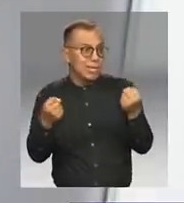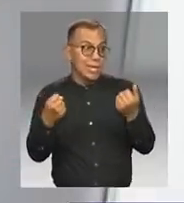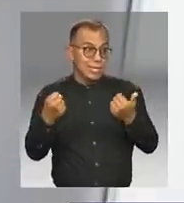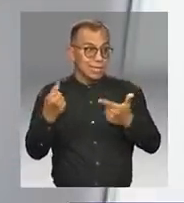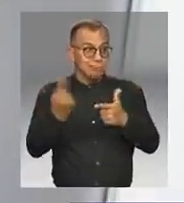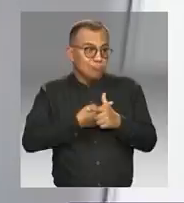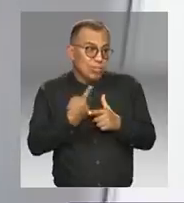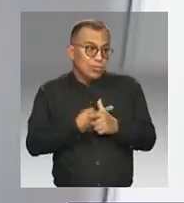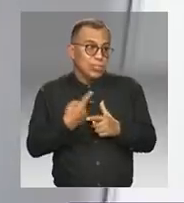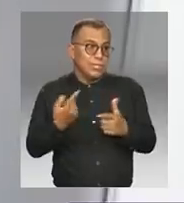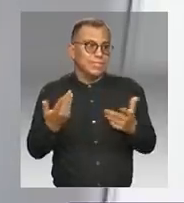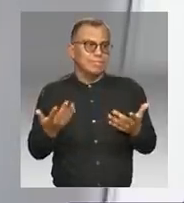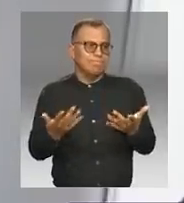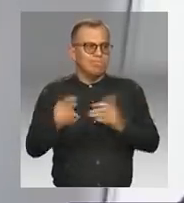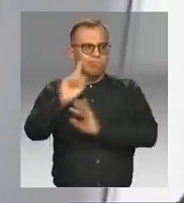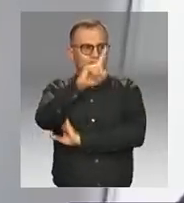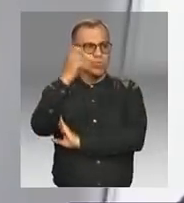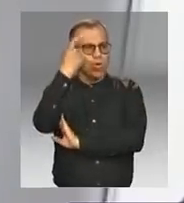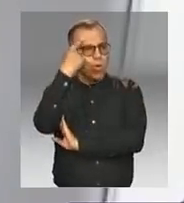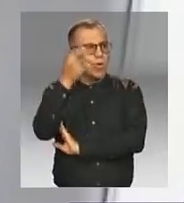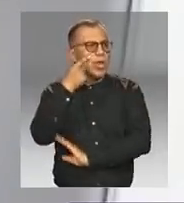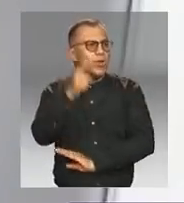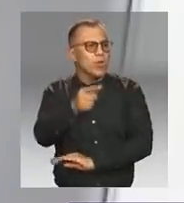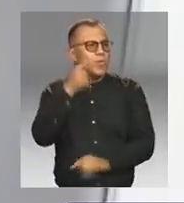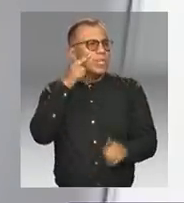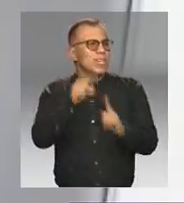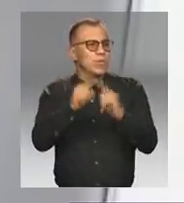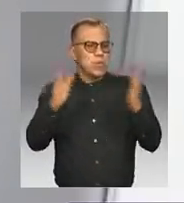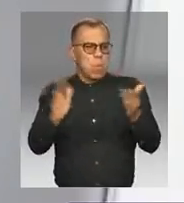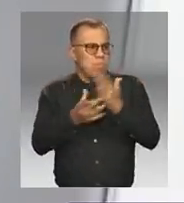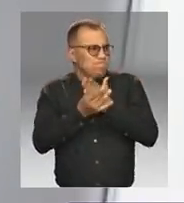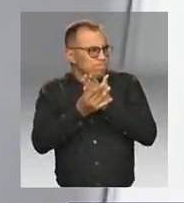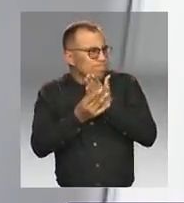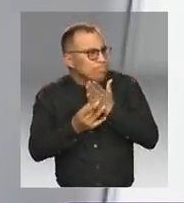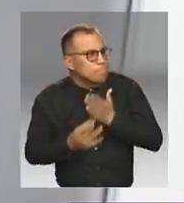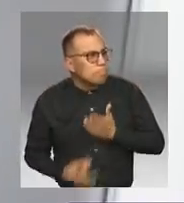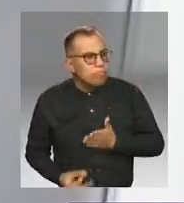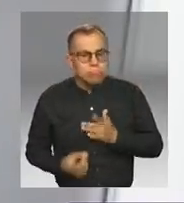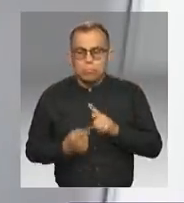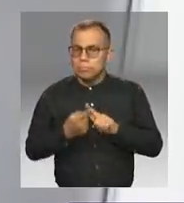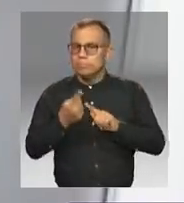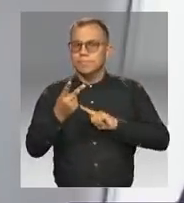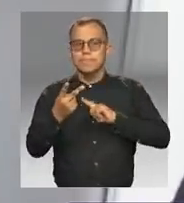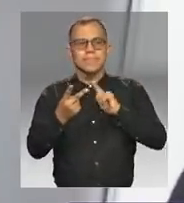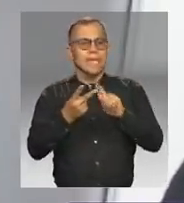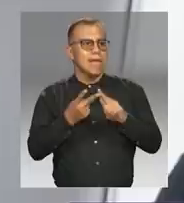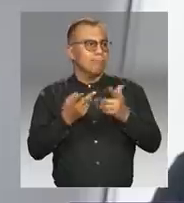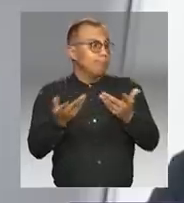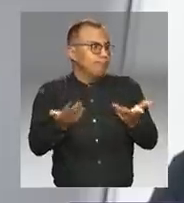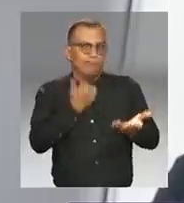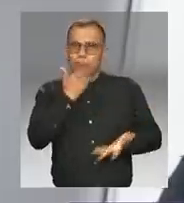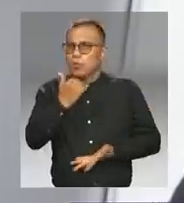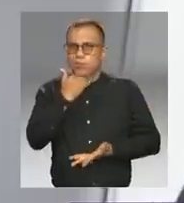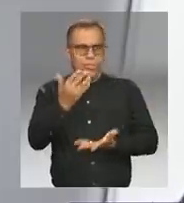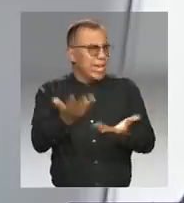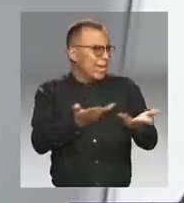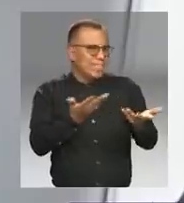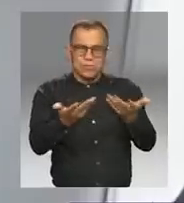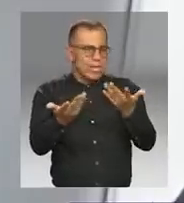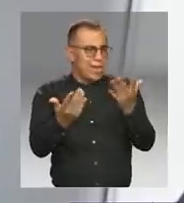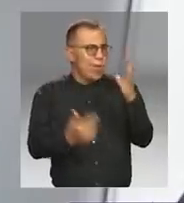Entonces, este gobierno quiere ver a la clase media empobrecida y la quiere ver, no sé, no me